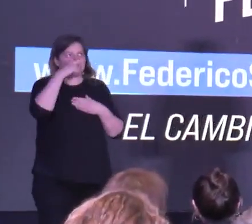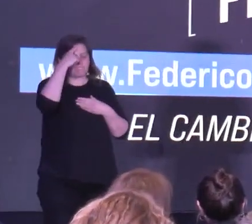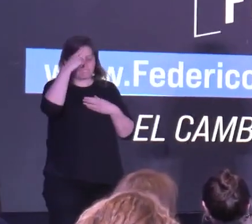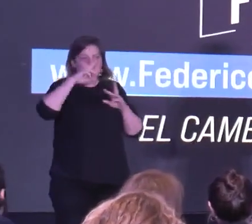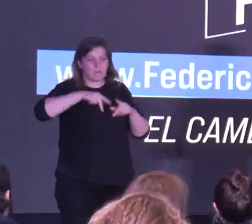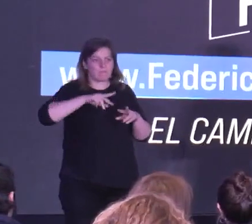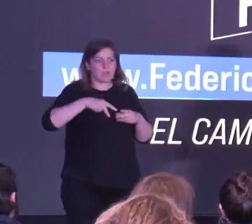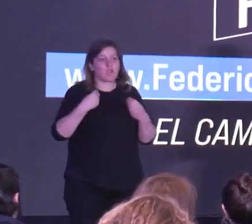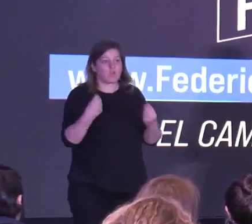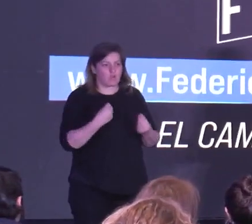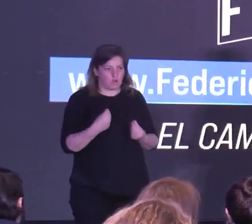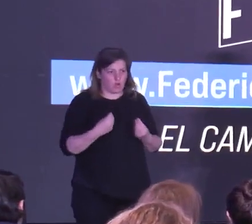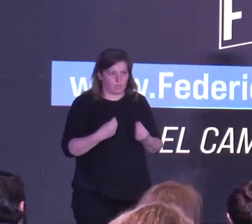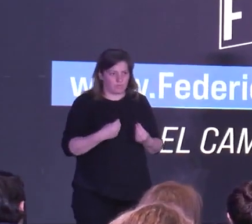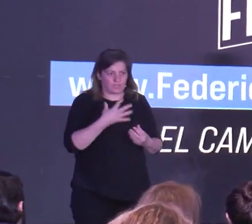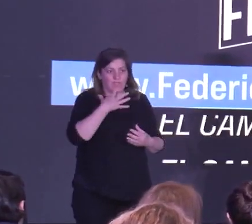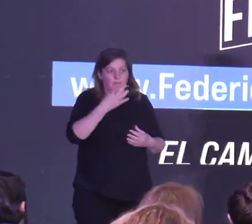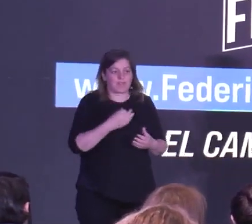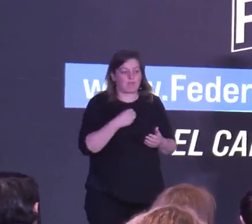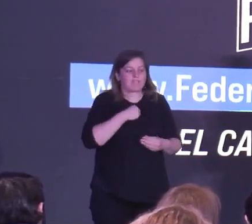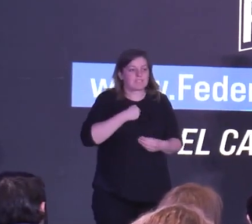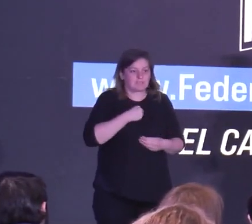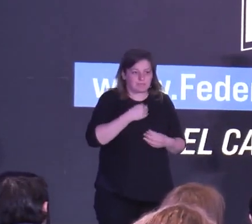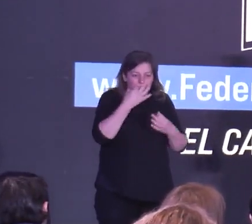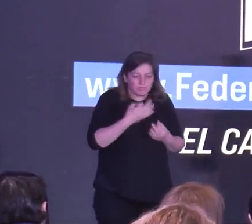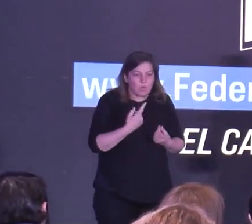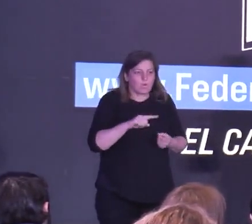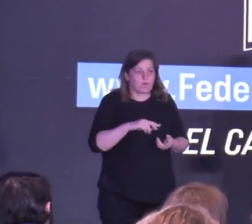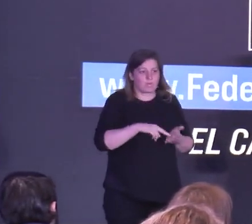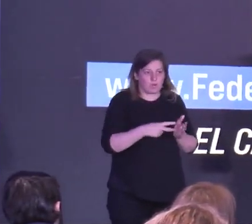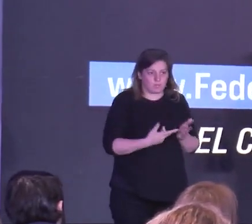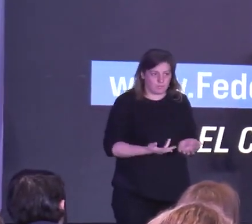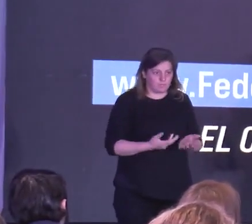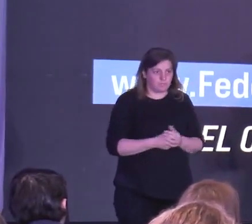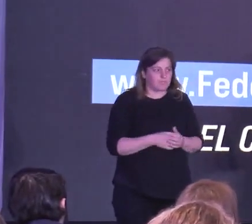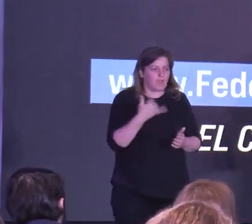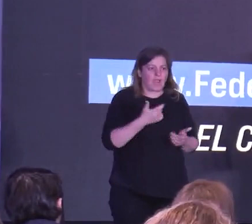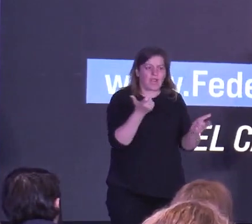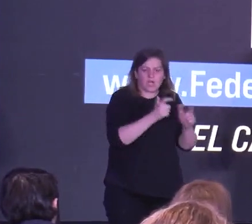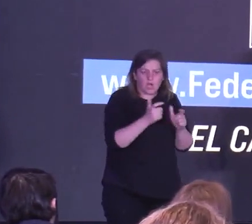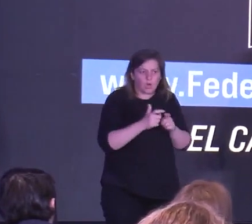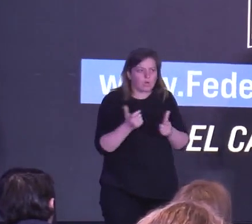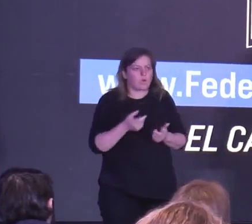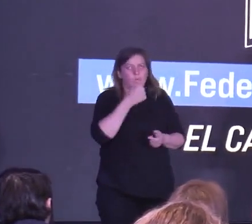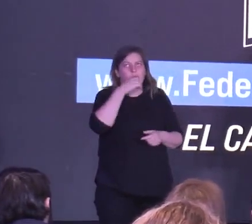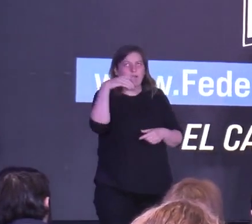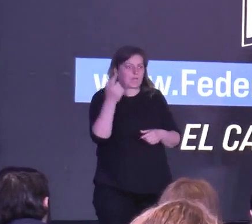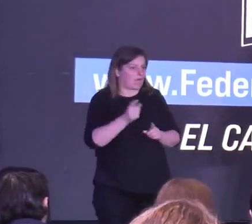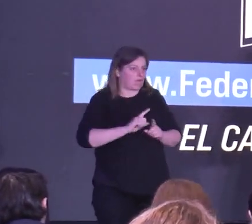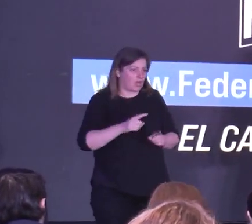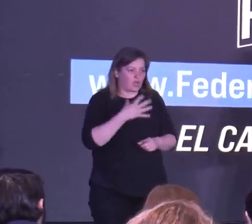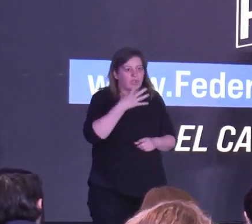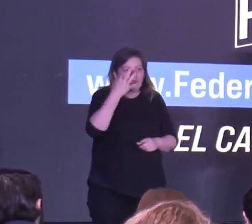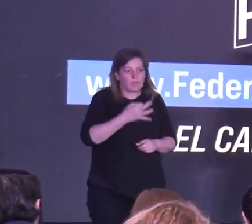consecuencia de ese conocimiento profundo y personal, se reunió con quien tenía que reunirse, con los